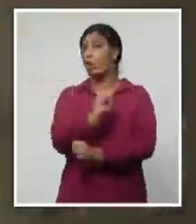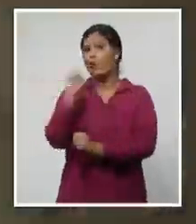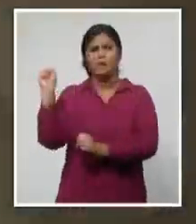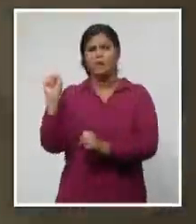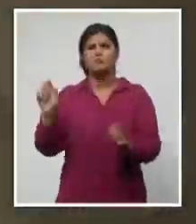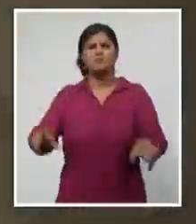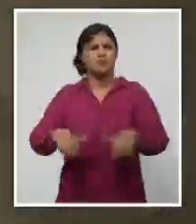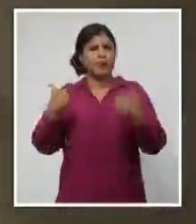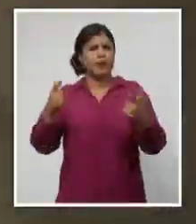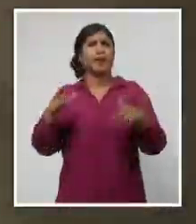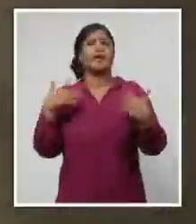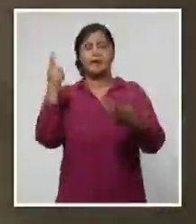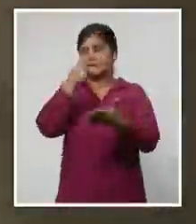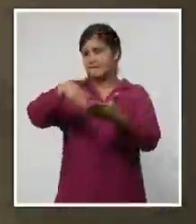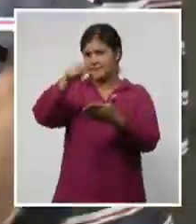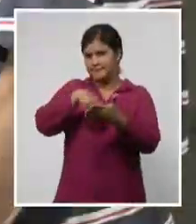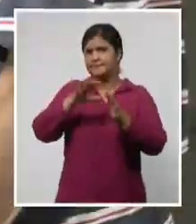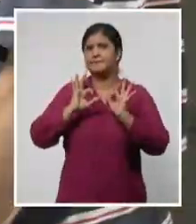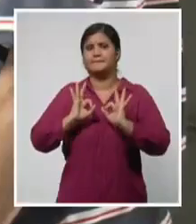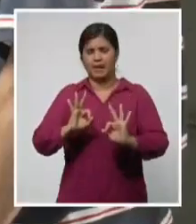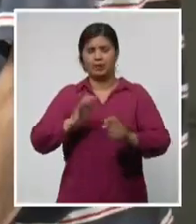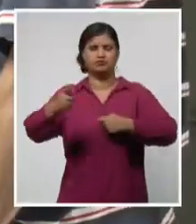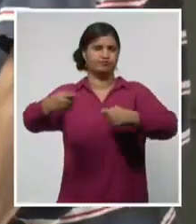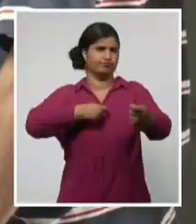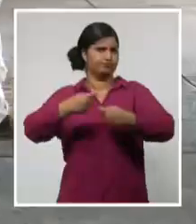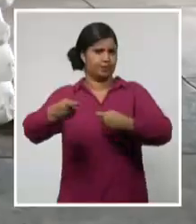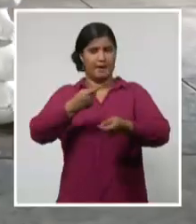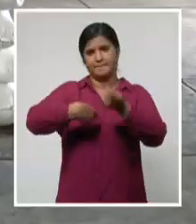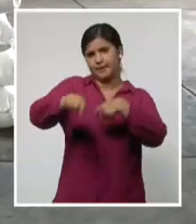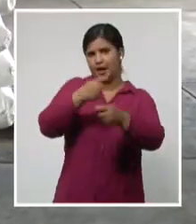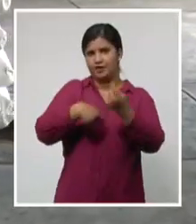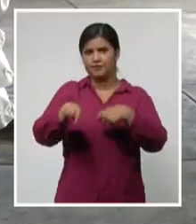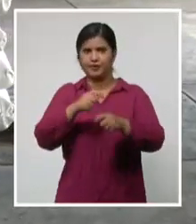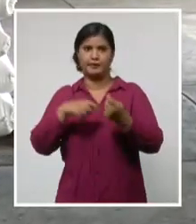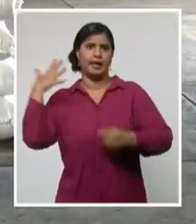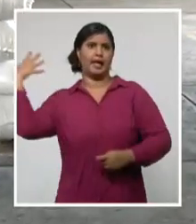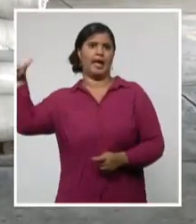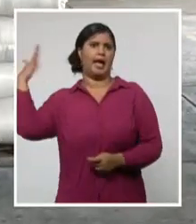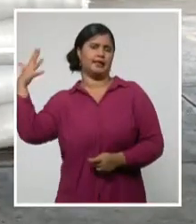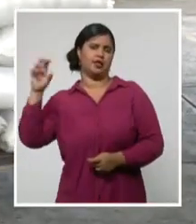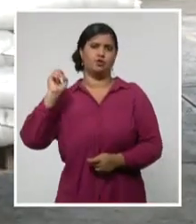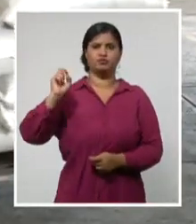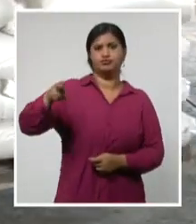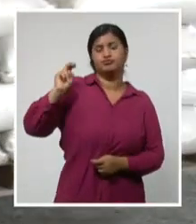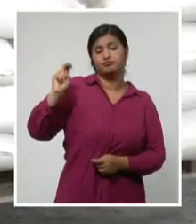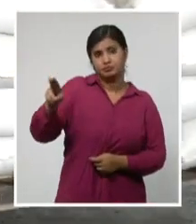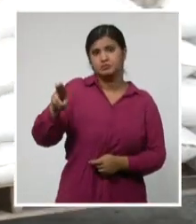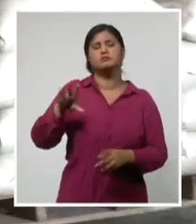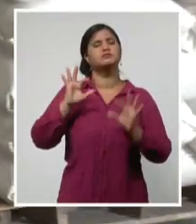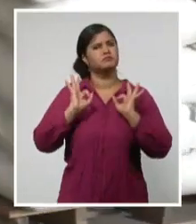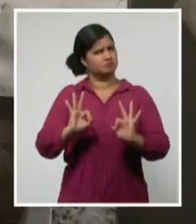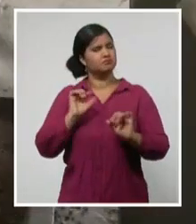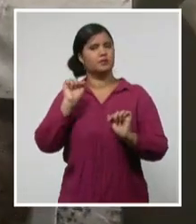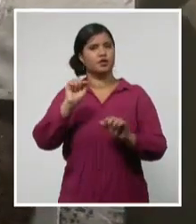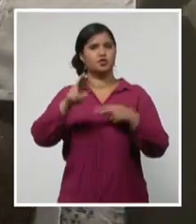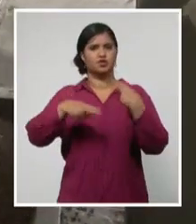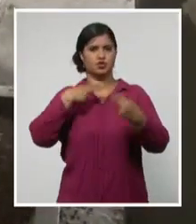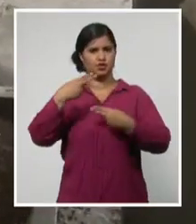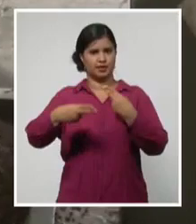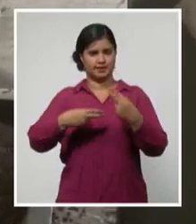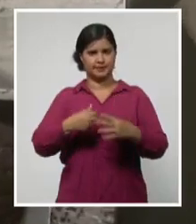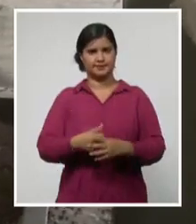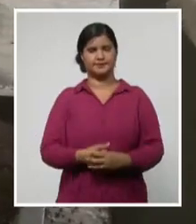destino al exterior con unas 171 mil toneladas y de ellas 72 de tipo superior estos